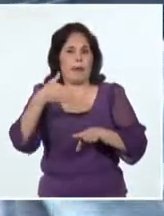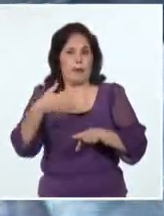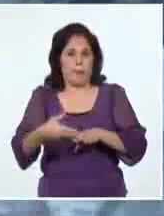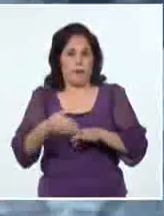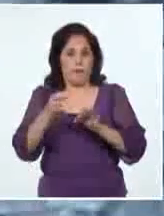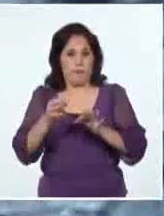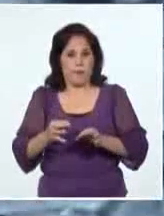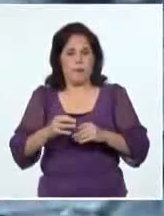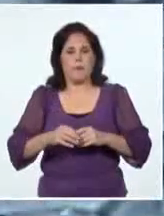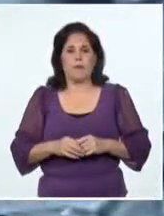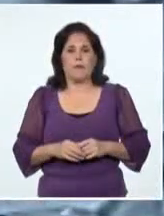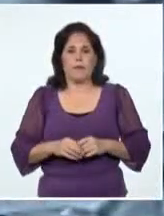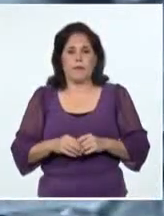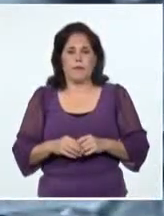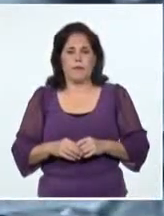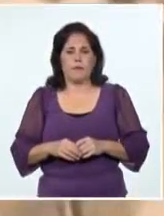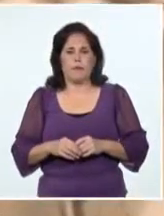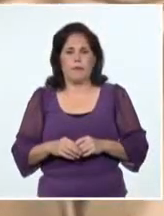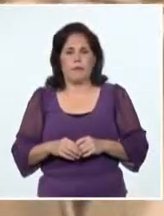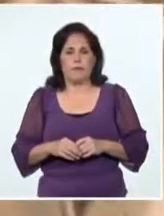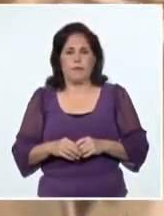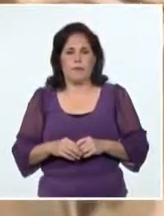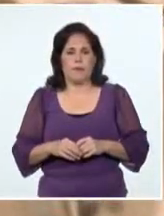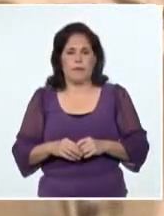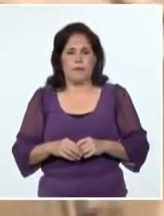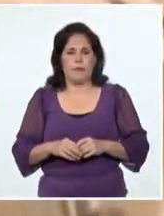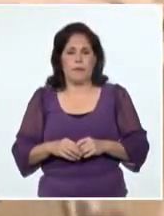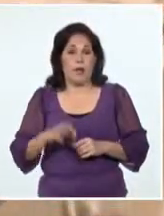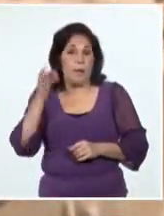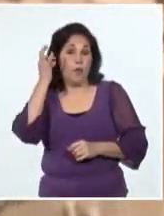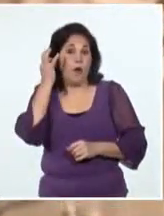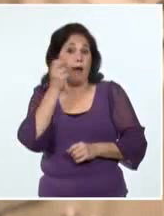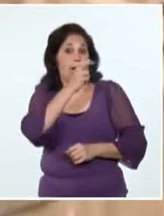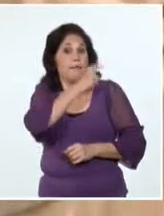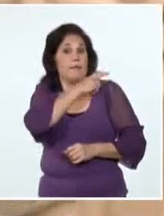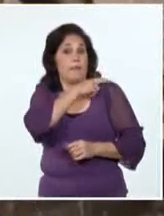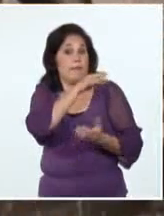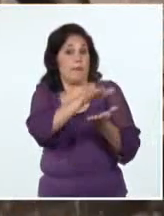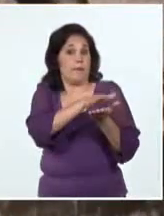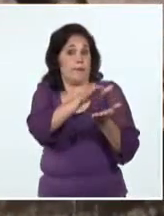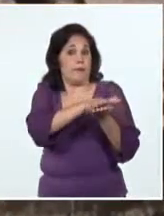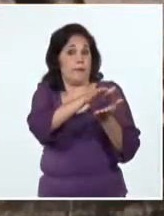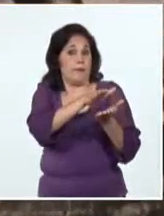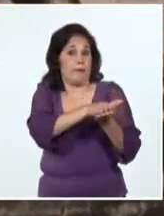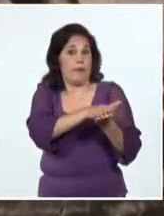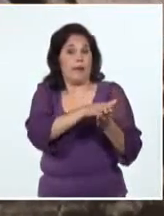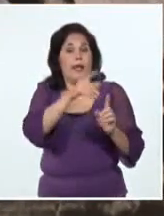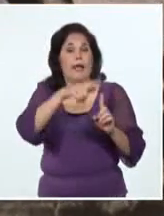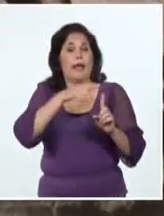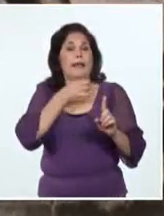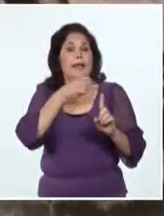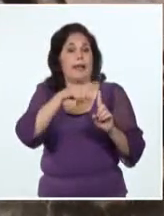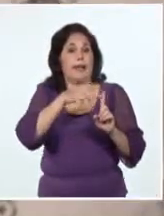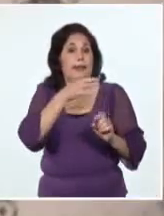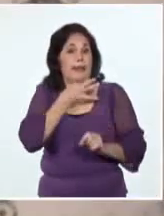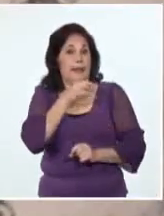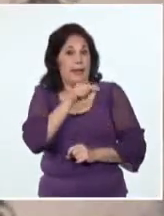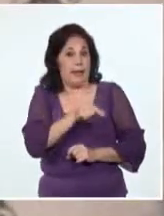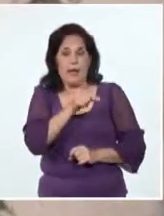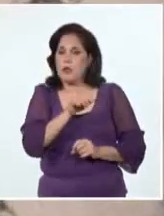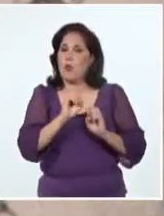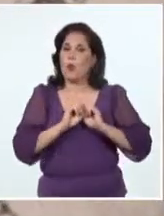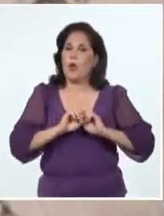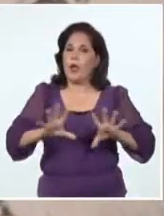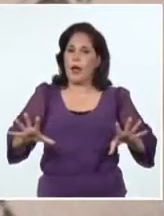Fuerzas Armadas Revolucionarias. La general de brigada de la Reserva del Sester Puebla, Teté, es el